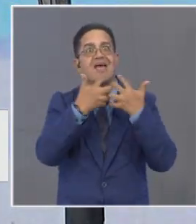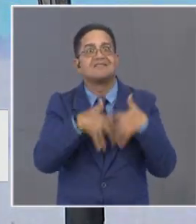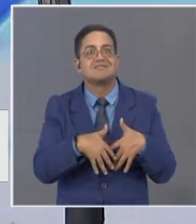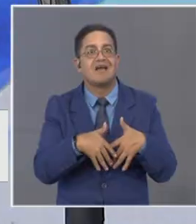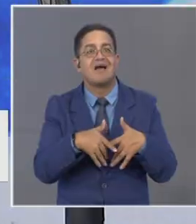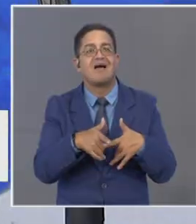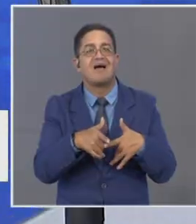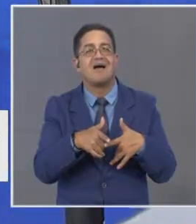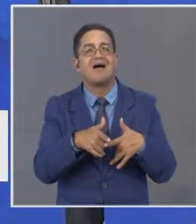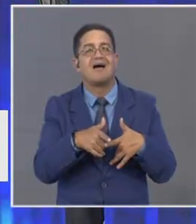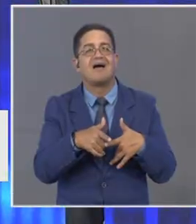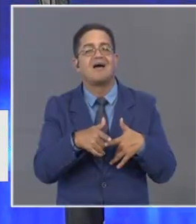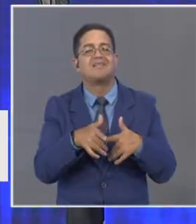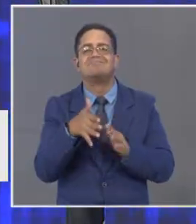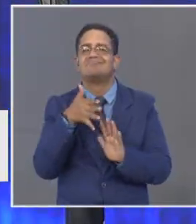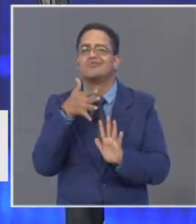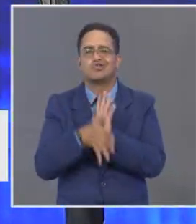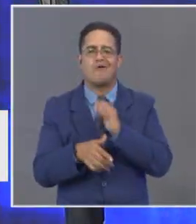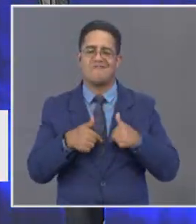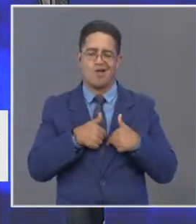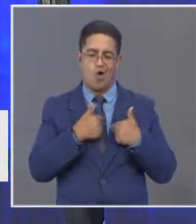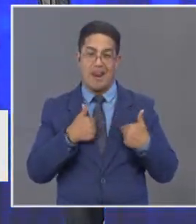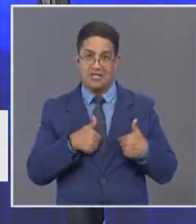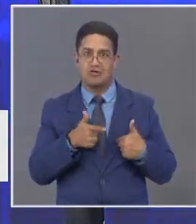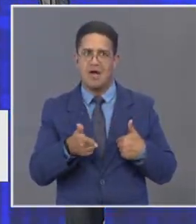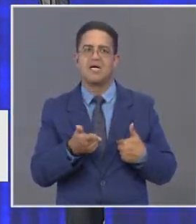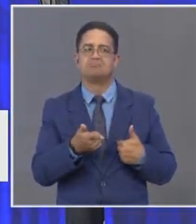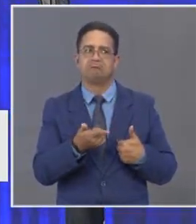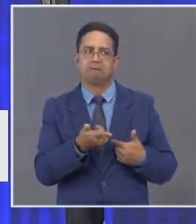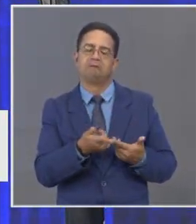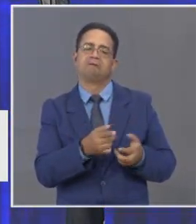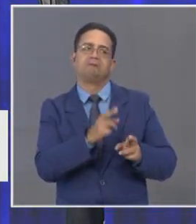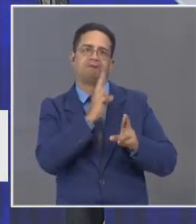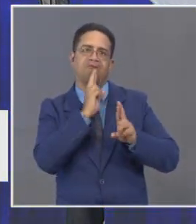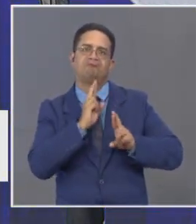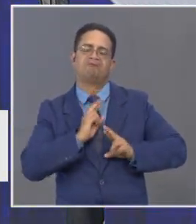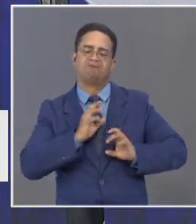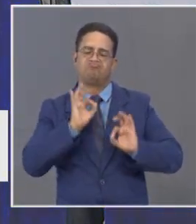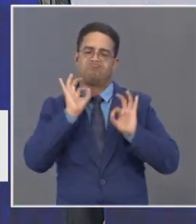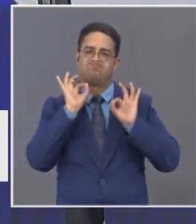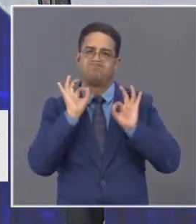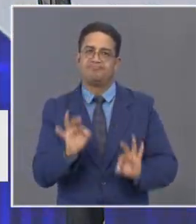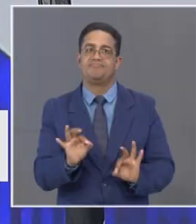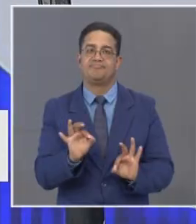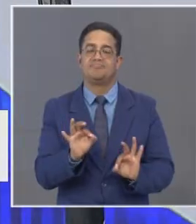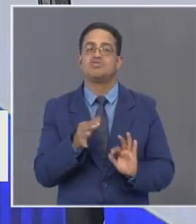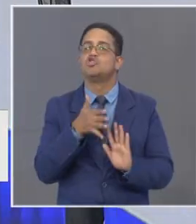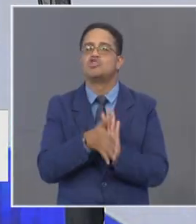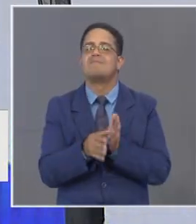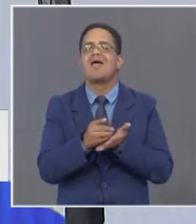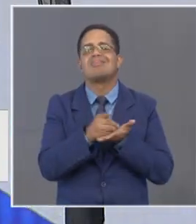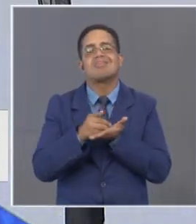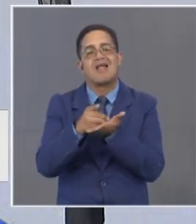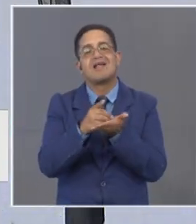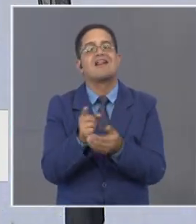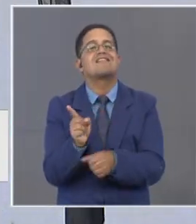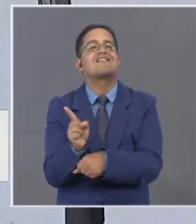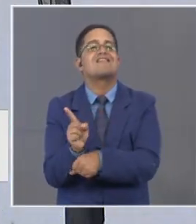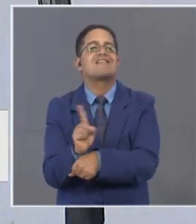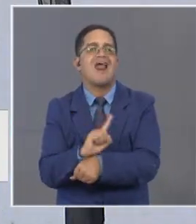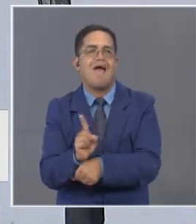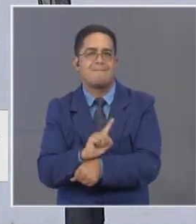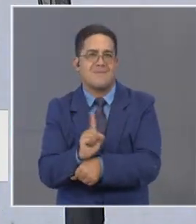en este caso a cardiología, nos da mayor precisión al momento de un diagnóstico, rapidez al momento de